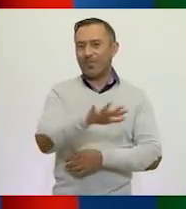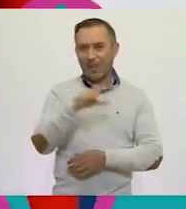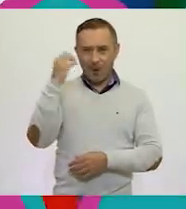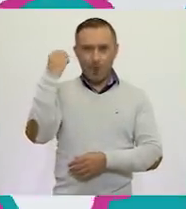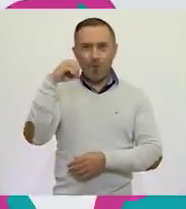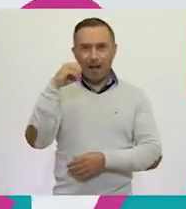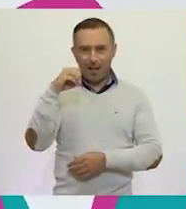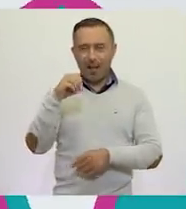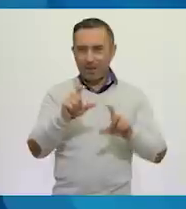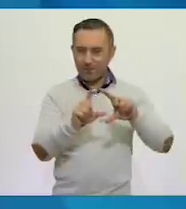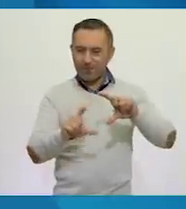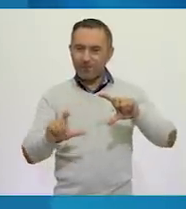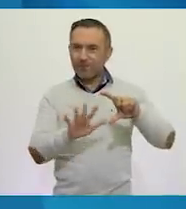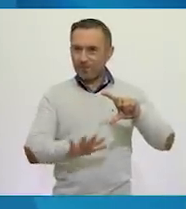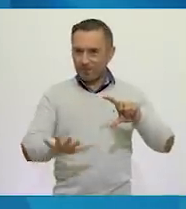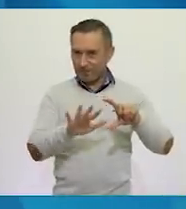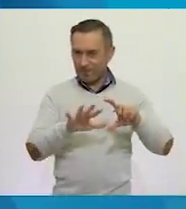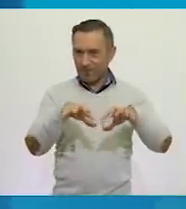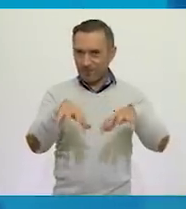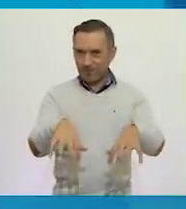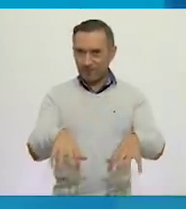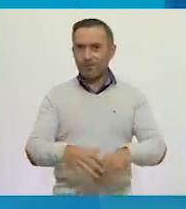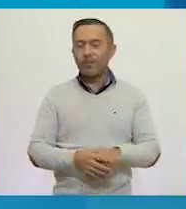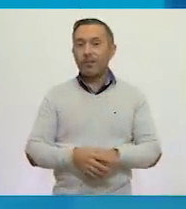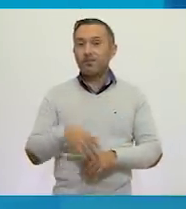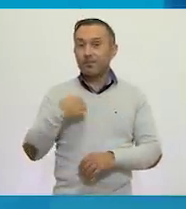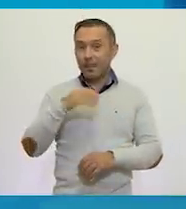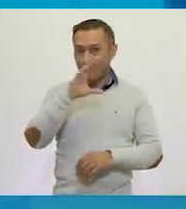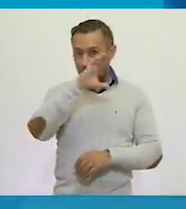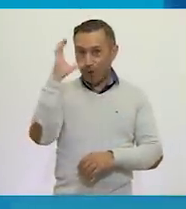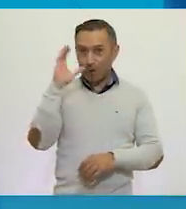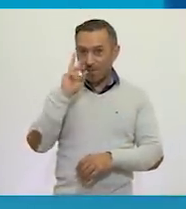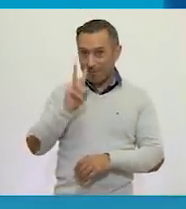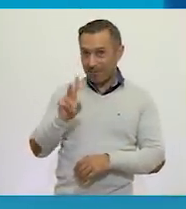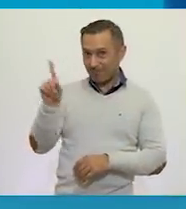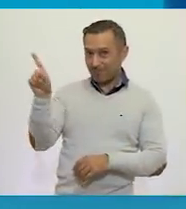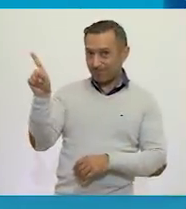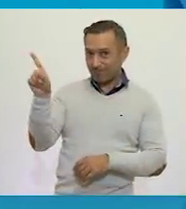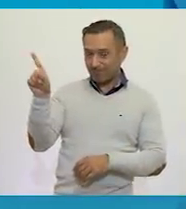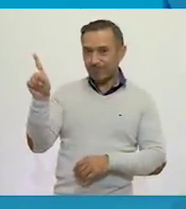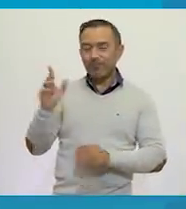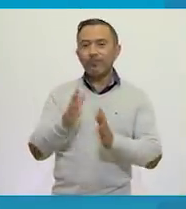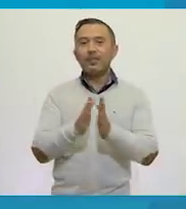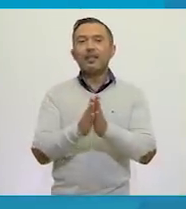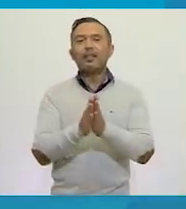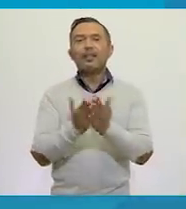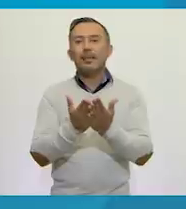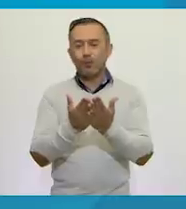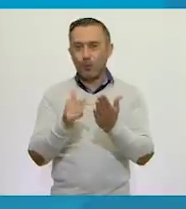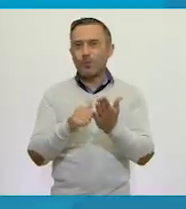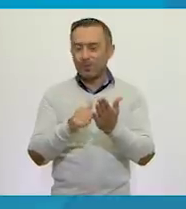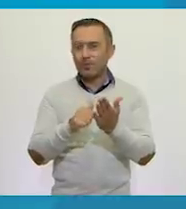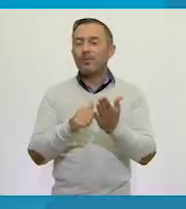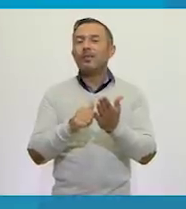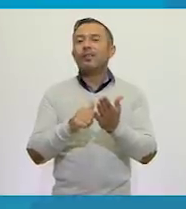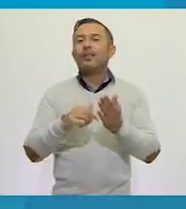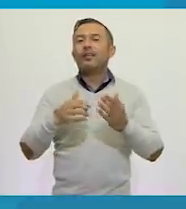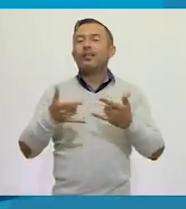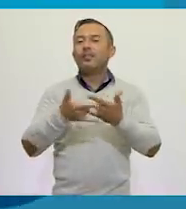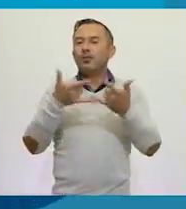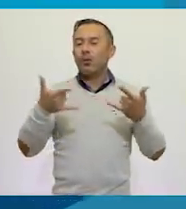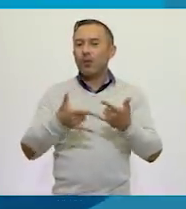oaxaqueña. Como vemos en la imagen, tenemos el mapa de la página 41 de nuestro libro de